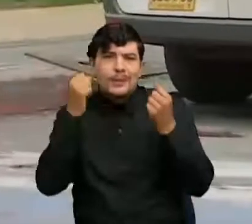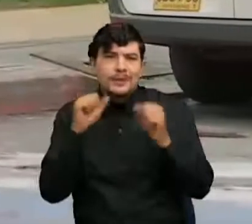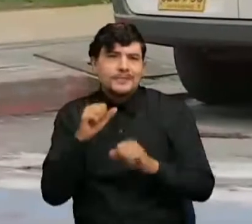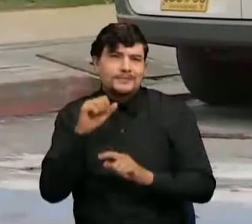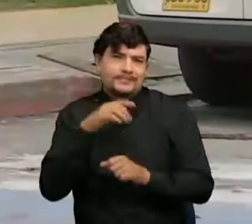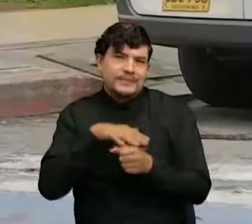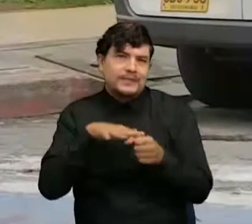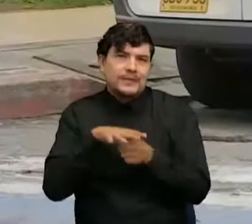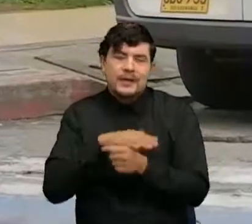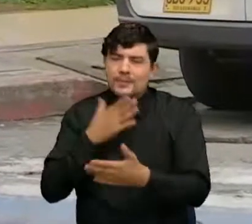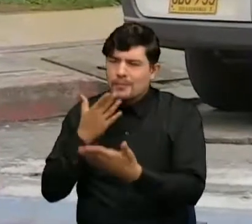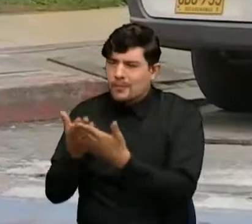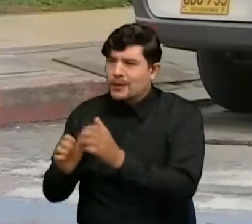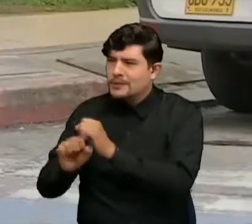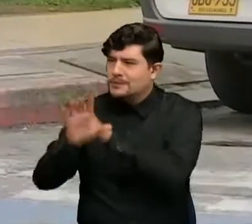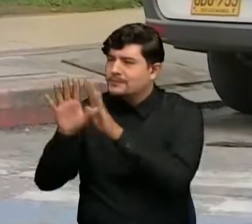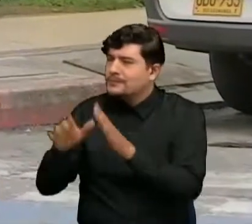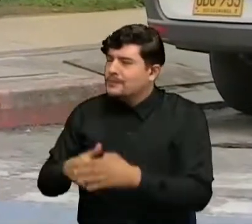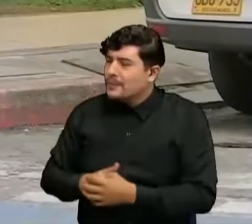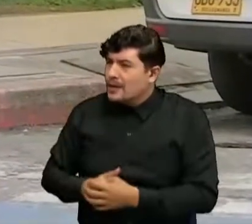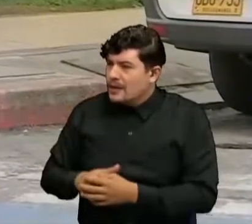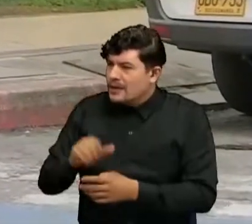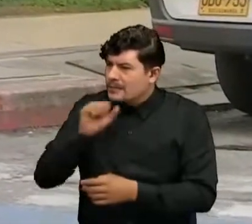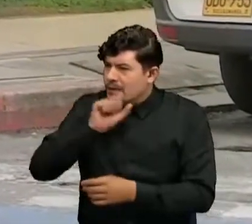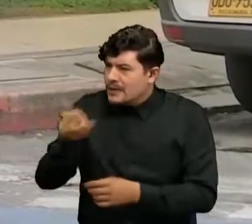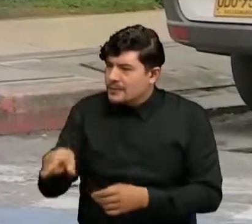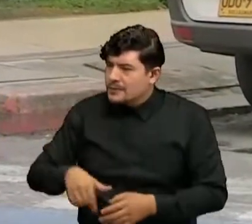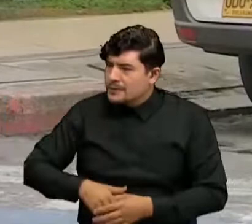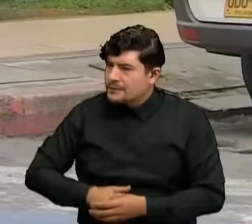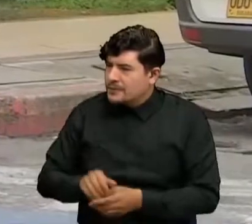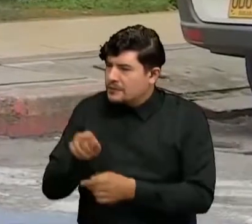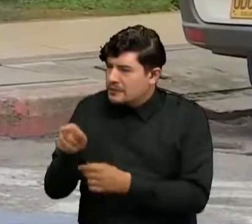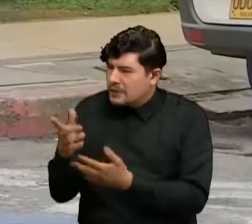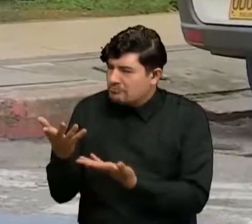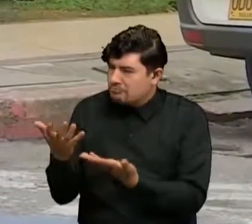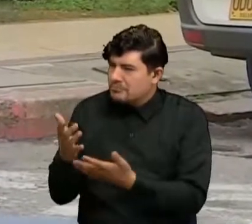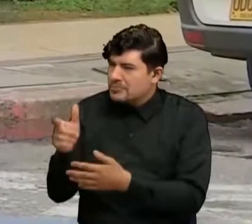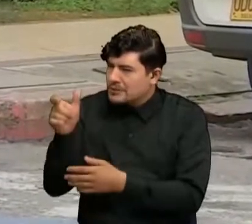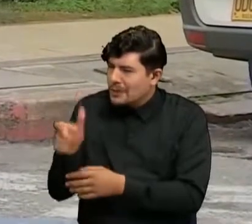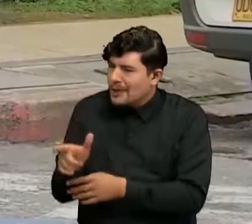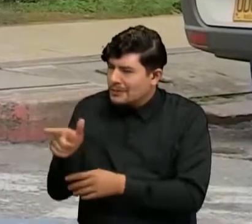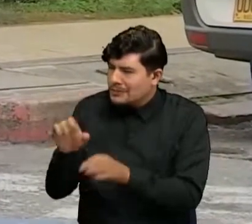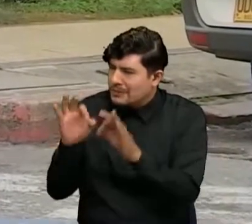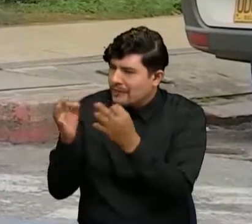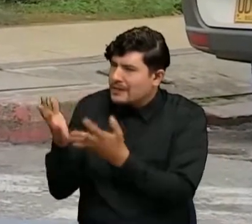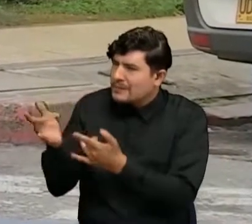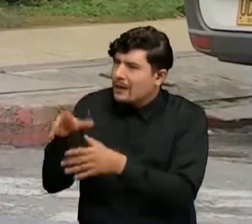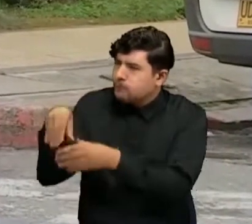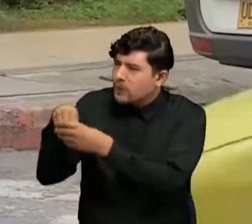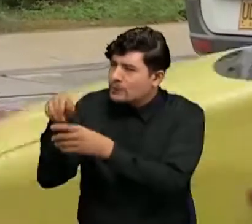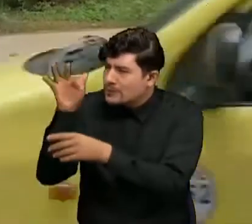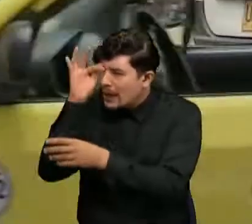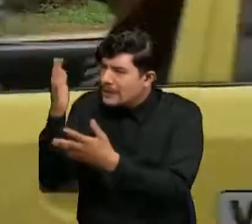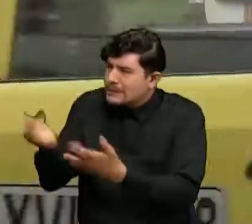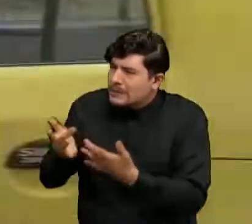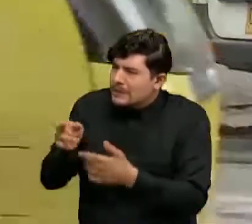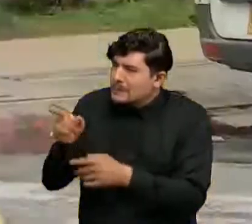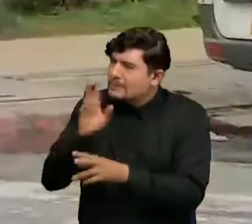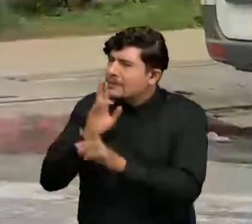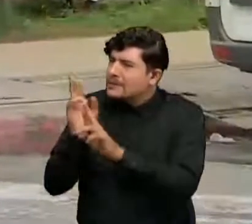buenos días para Oriente Noticias. Esperando, de igual forma, alguna solución para su familiar, paciente COVID. Sí, señor. ¿Qué le han